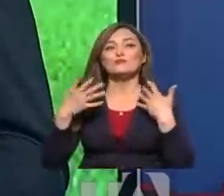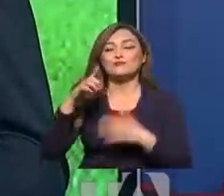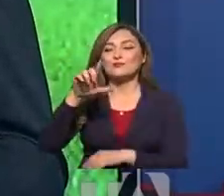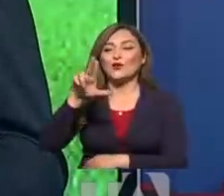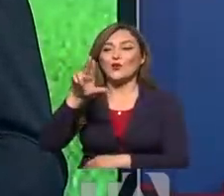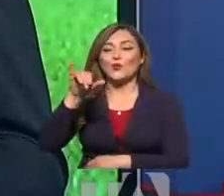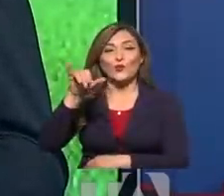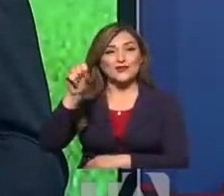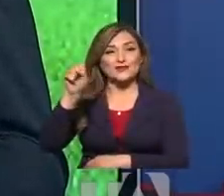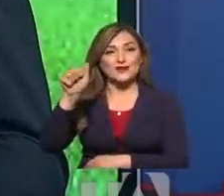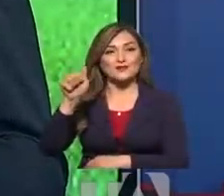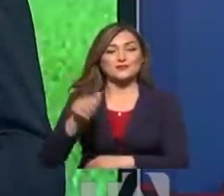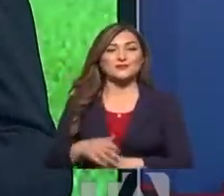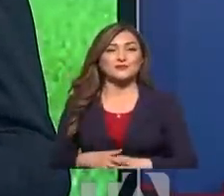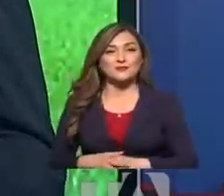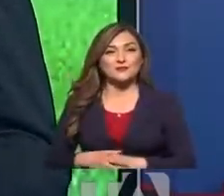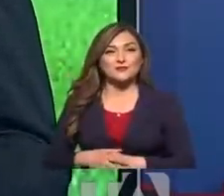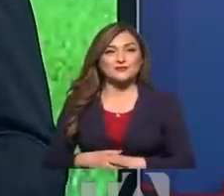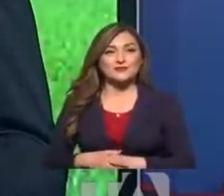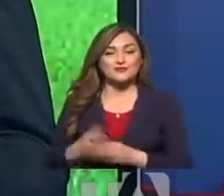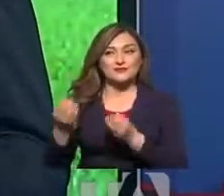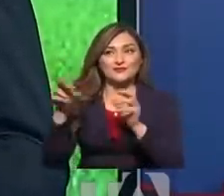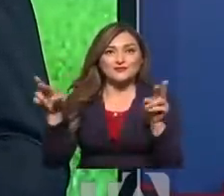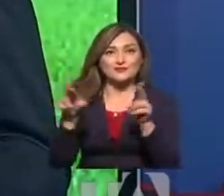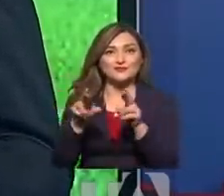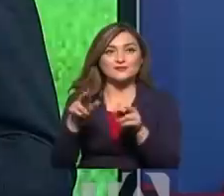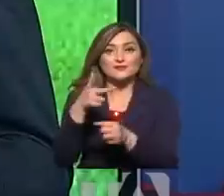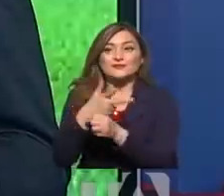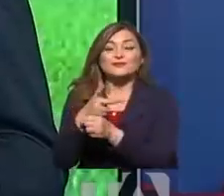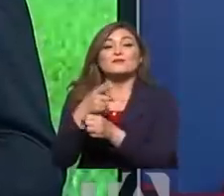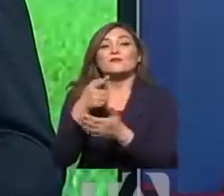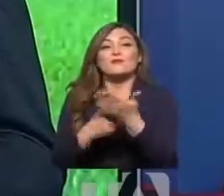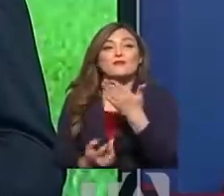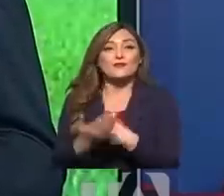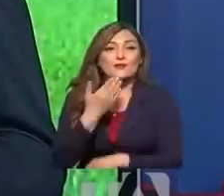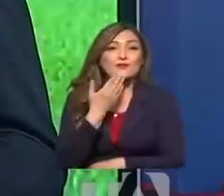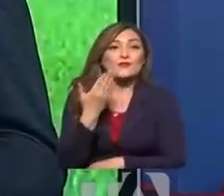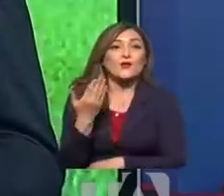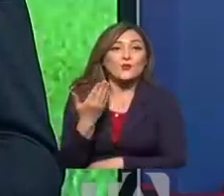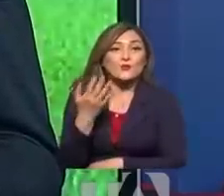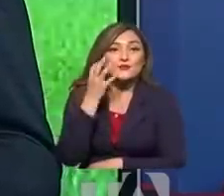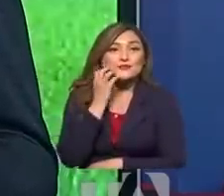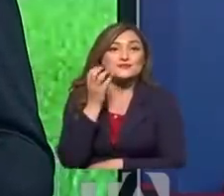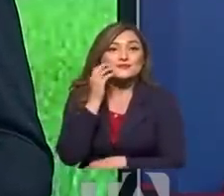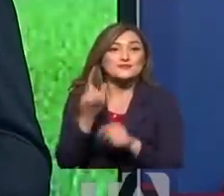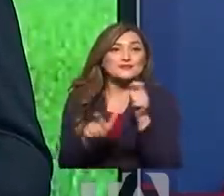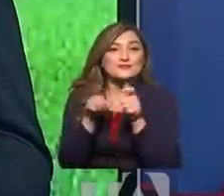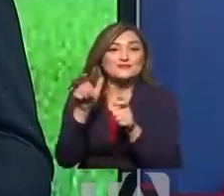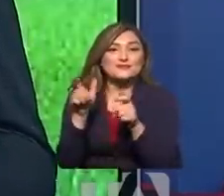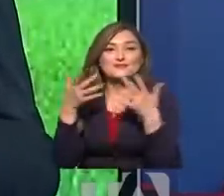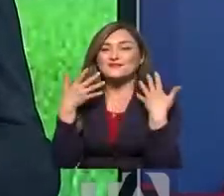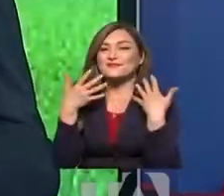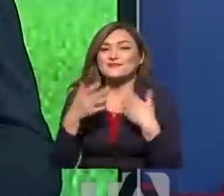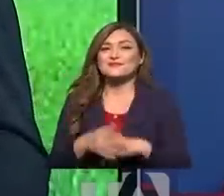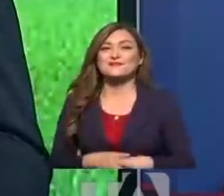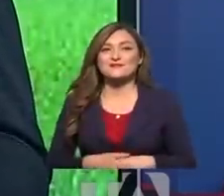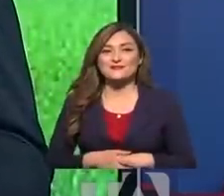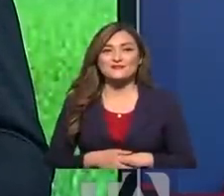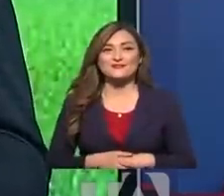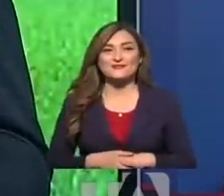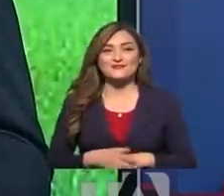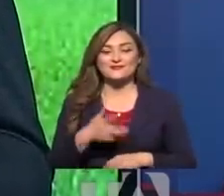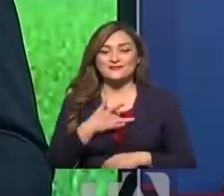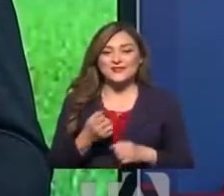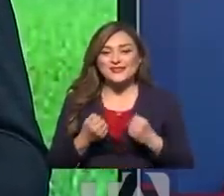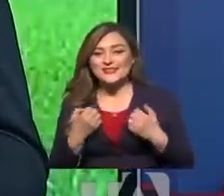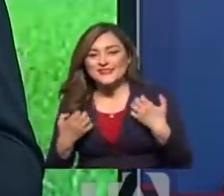Luisa María Heredia para presentarnos un reportaje de cómo vivió la gente en el puerto principal el partido